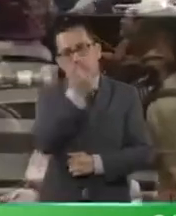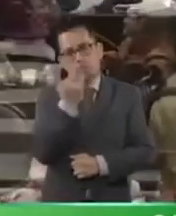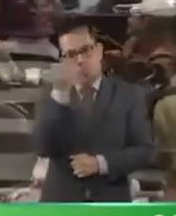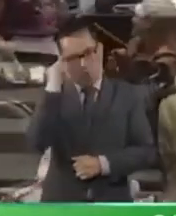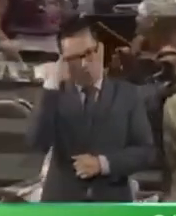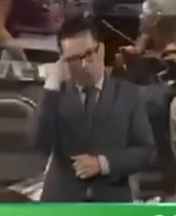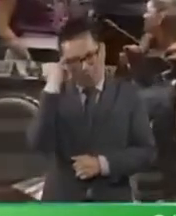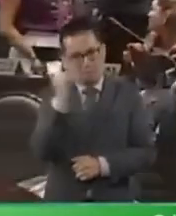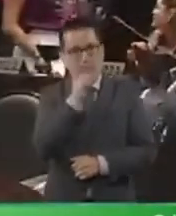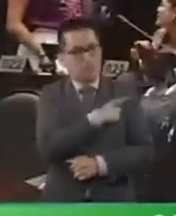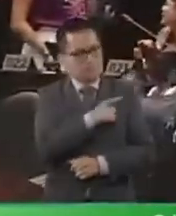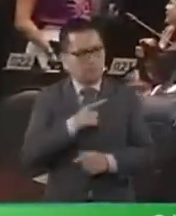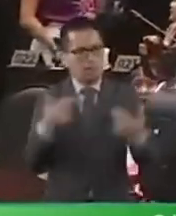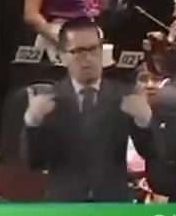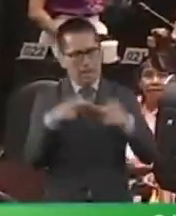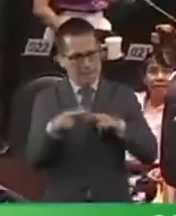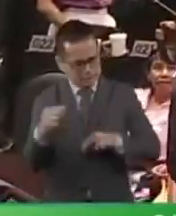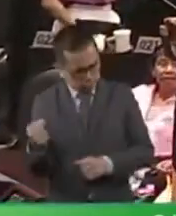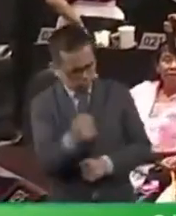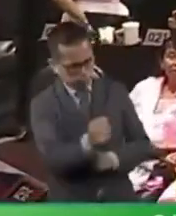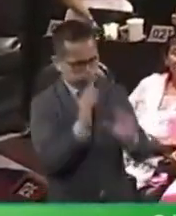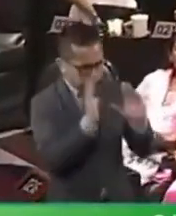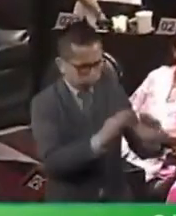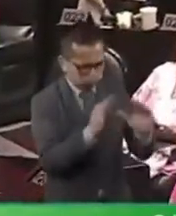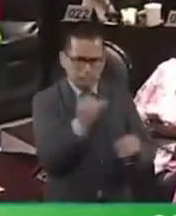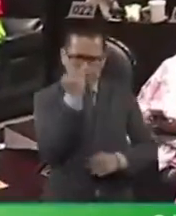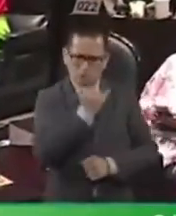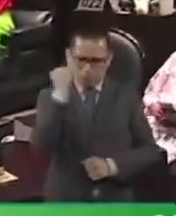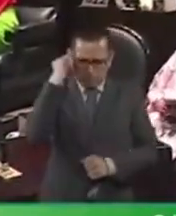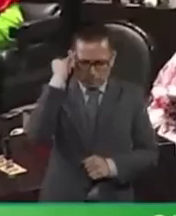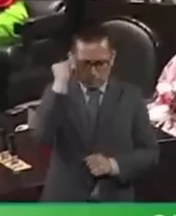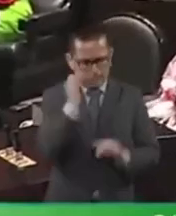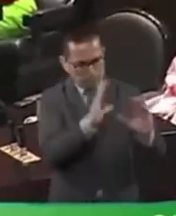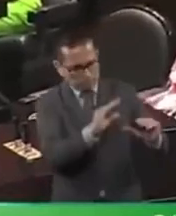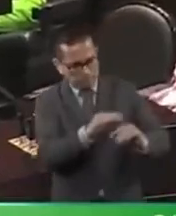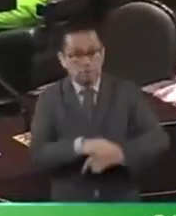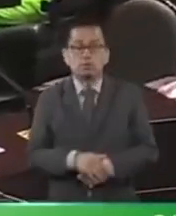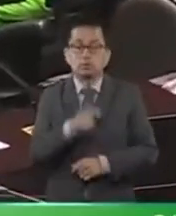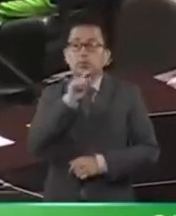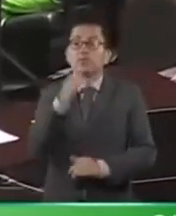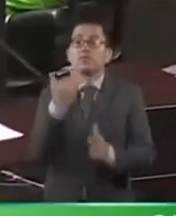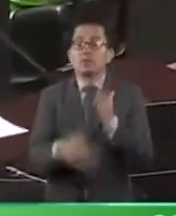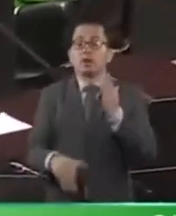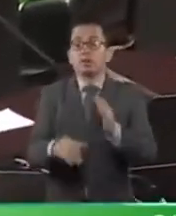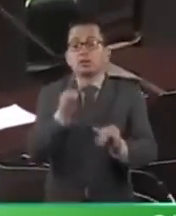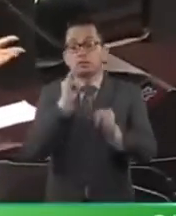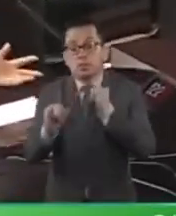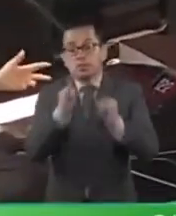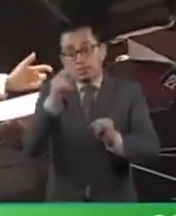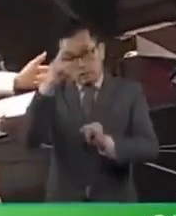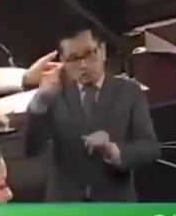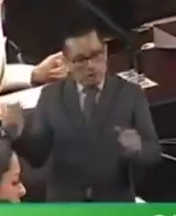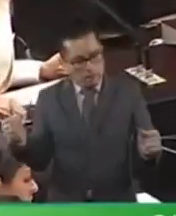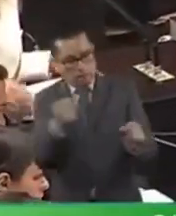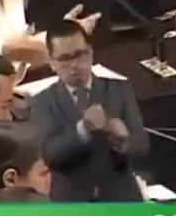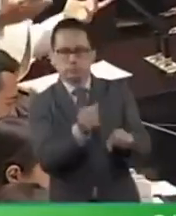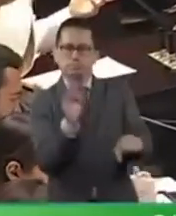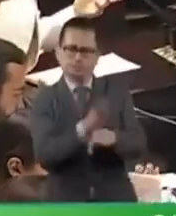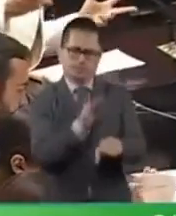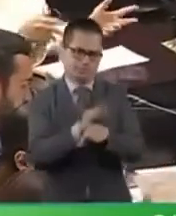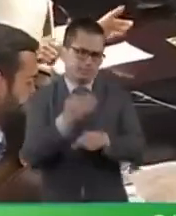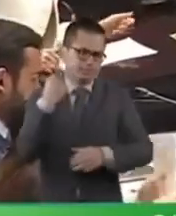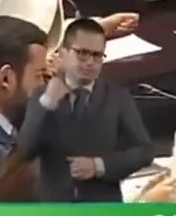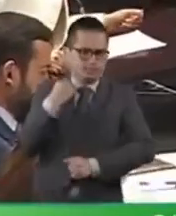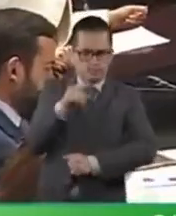también. ¿Cuánta falta hacen traductores como defensores de oficio? Somos 140 millones de mexicanos y